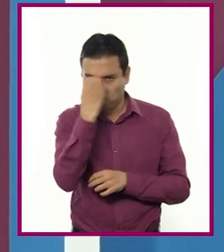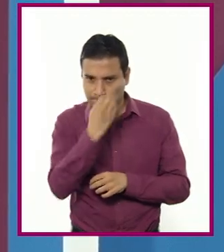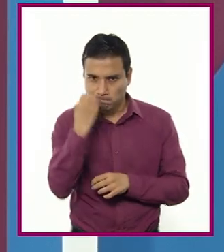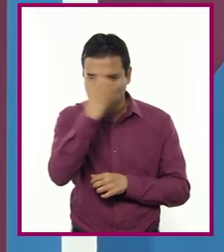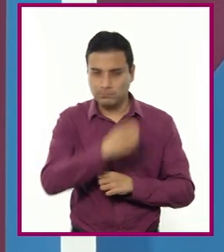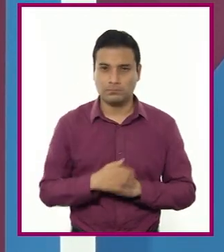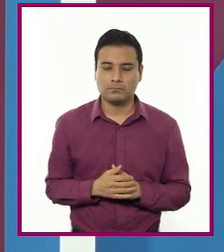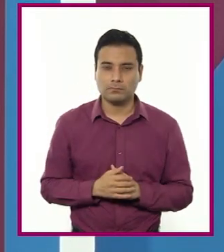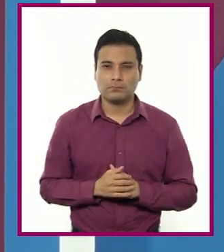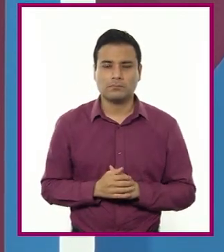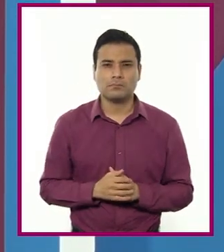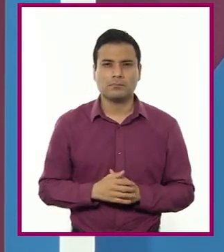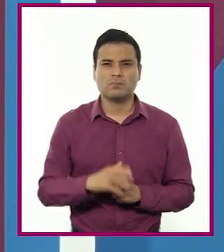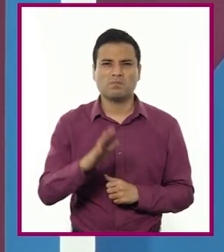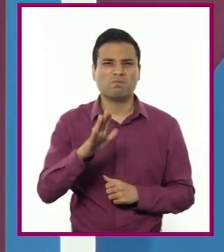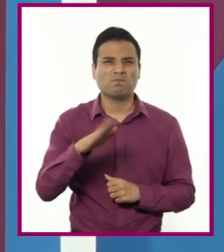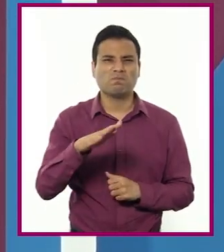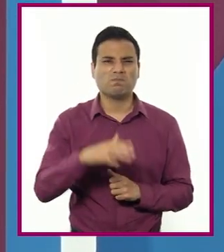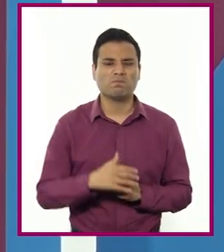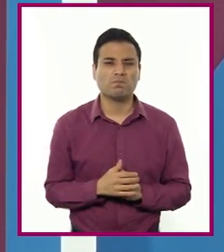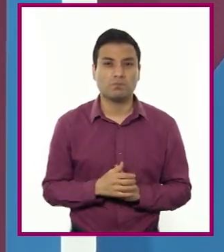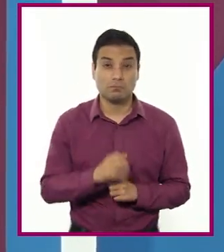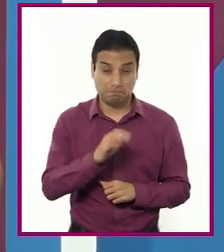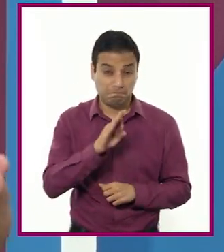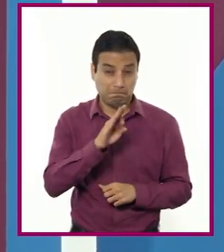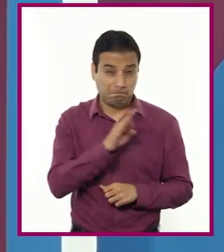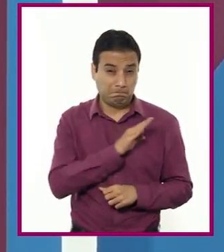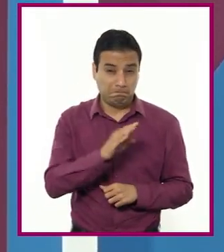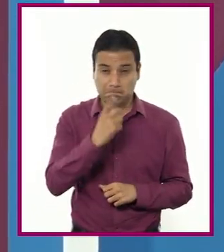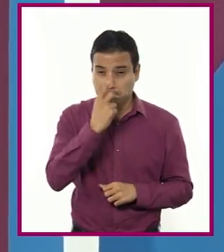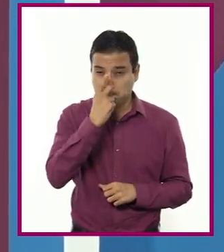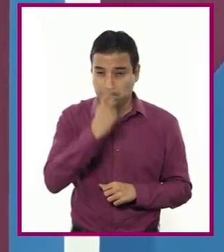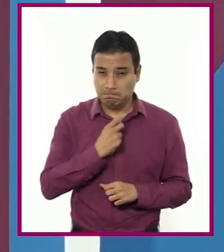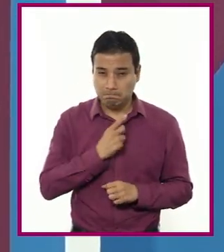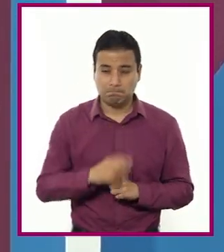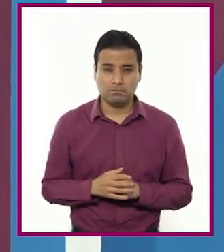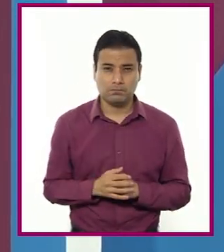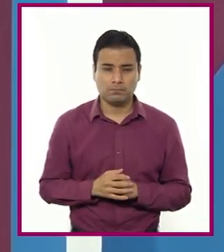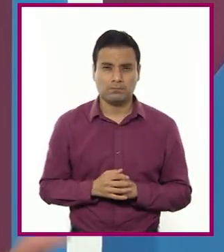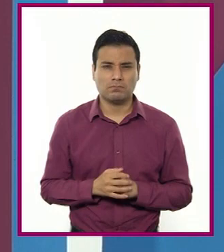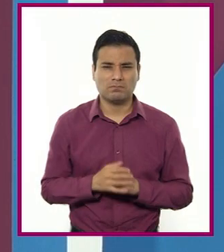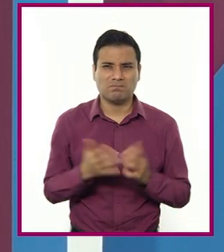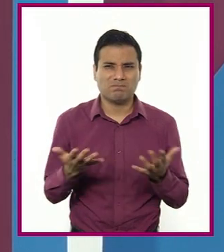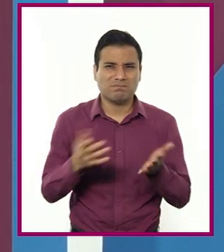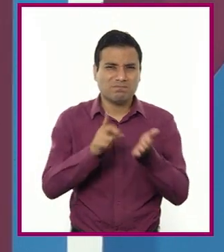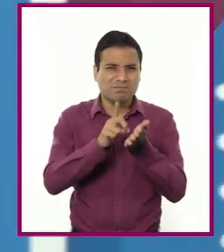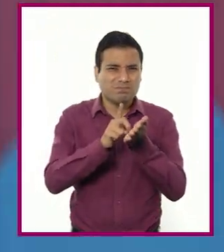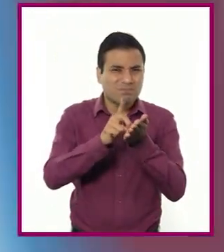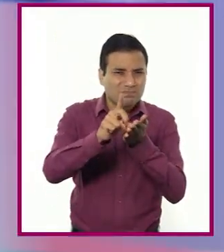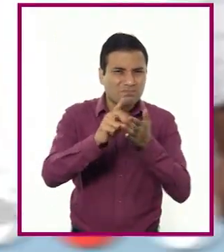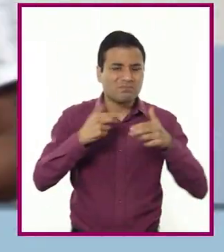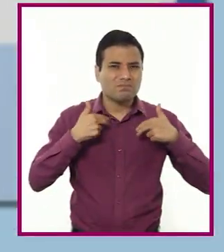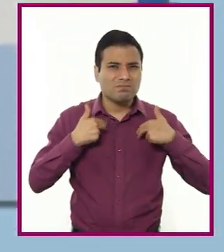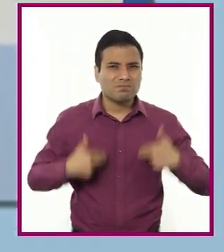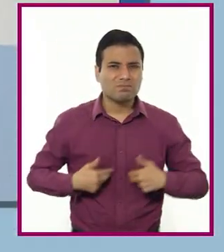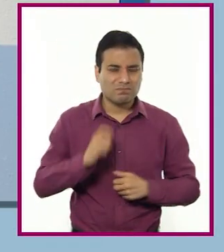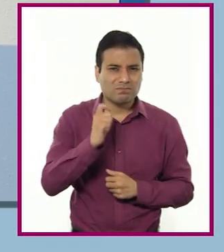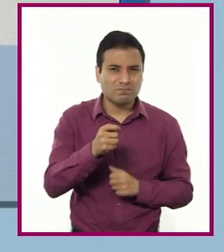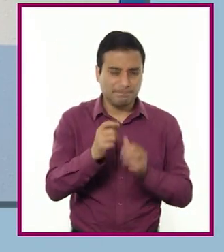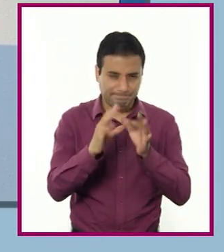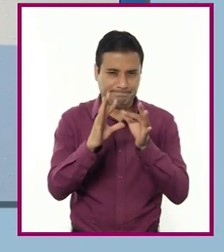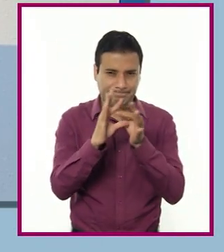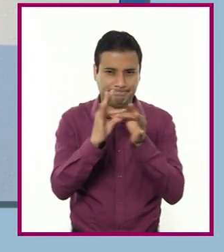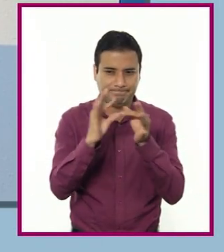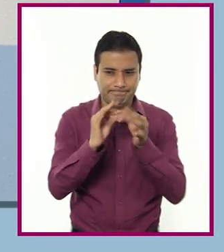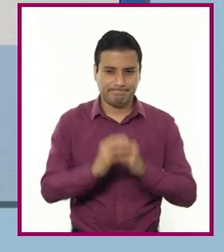Pero, maestro Caín, ¿puede platicarnos un poco más sobre qué son los derechos humanos? Los